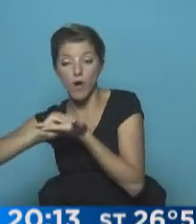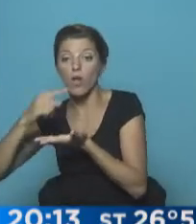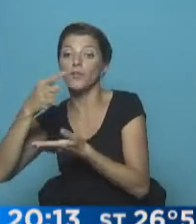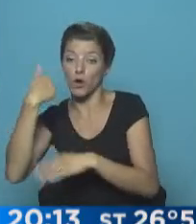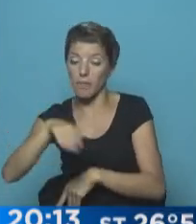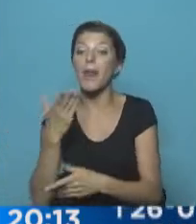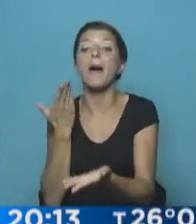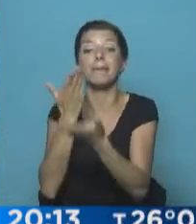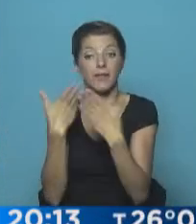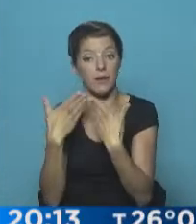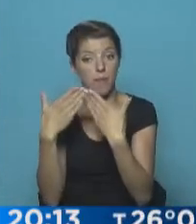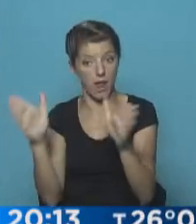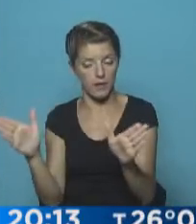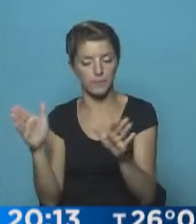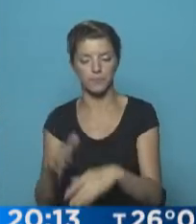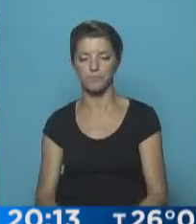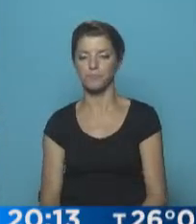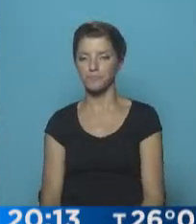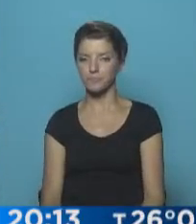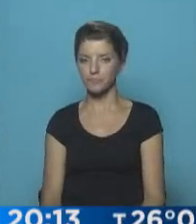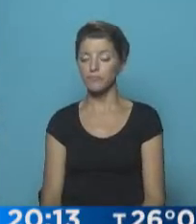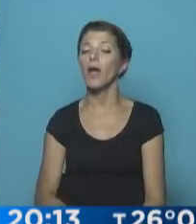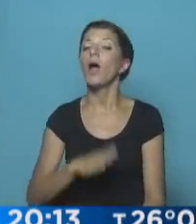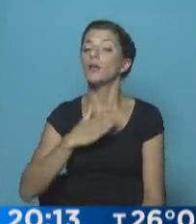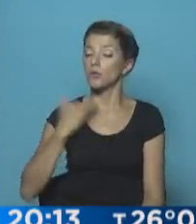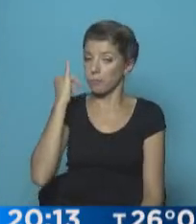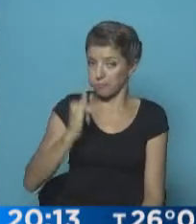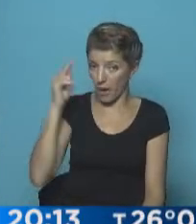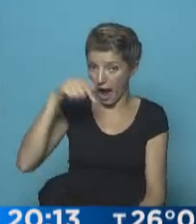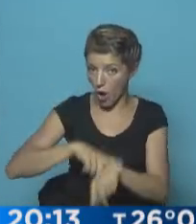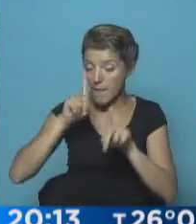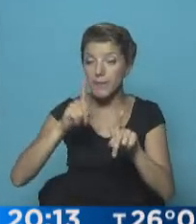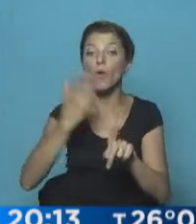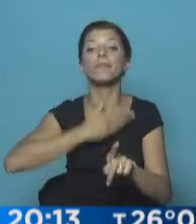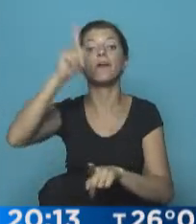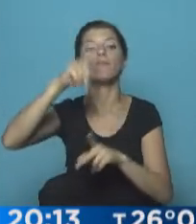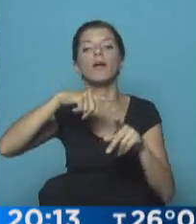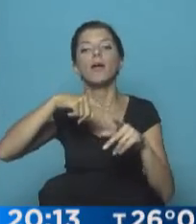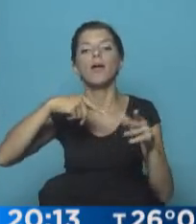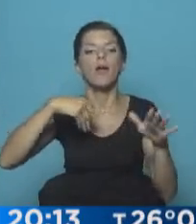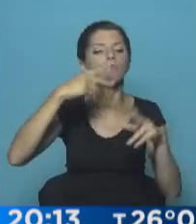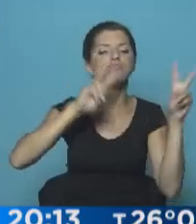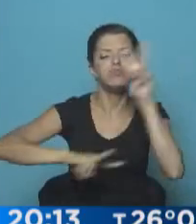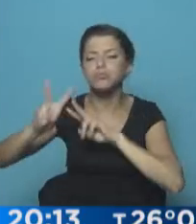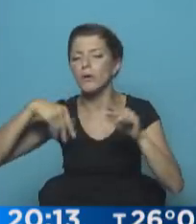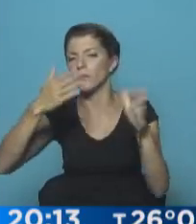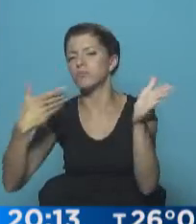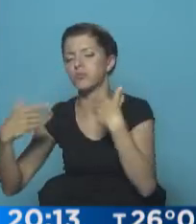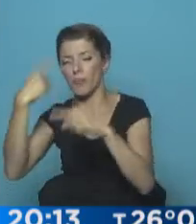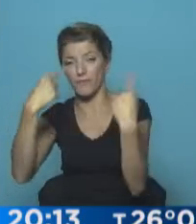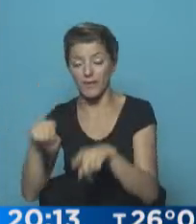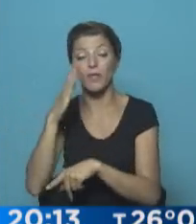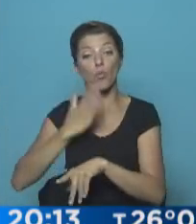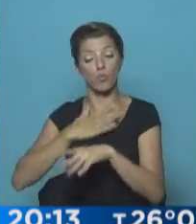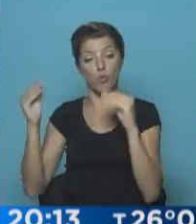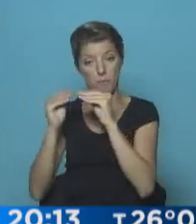excarcelen en las próximas horas. Decíamos hoy en estos momentos en la provincia de Santa Fe, hay varios operativos que se están llevando a cabo y un equipo de Visión 7 trabajando en el lugar.